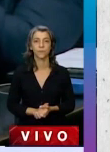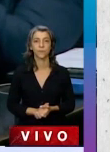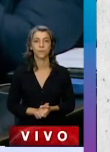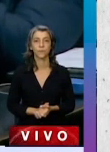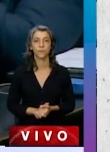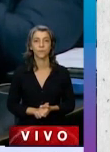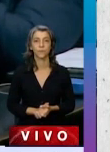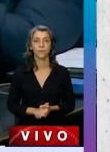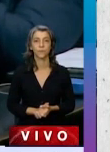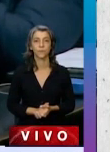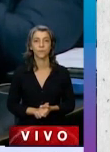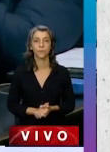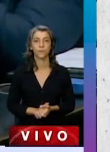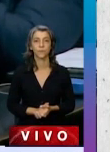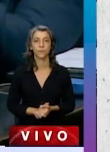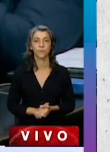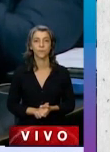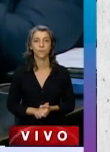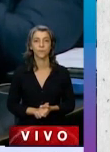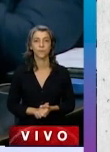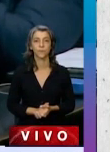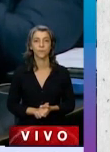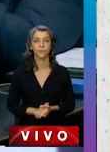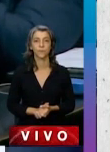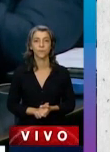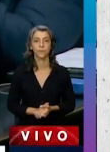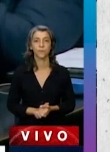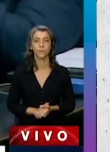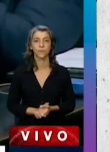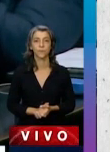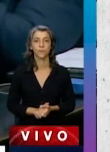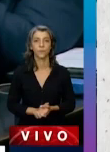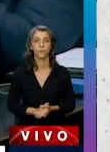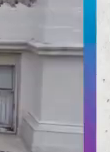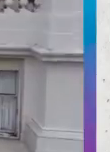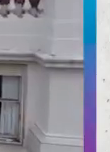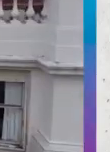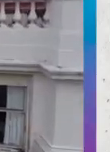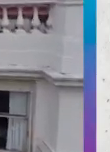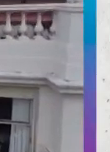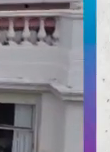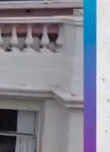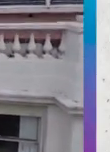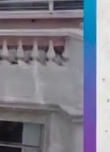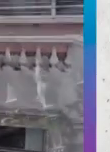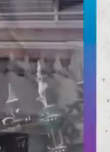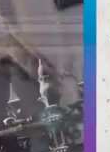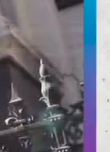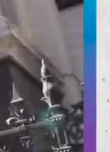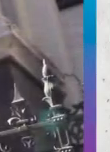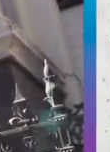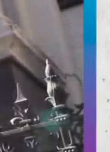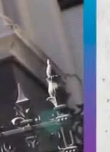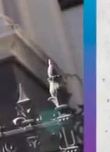diferencias. También puede haber un esfuerzo personal puesto en la formación, en la trayectoria laboral, personal, lo que sea, pero